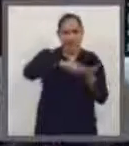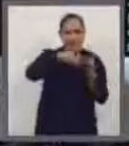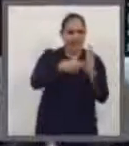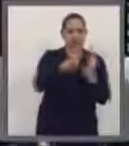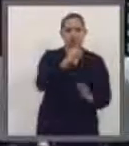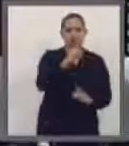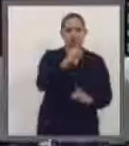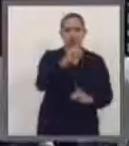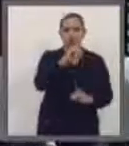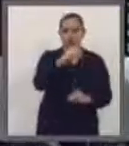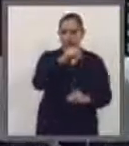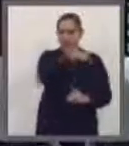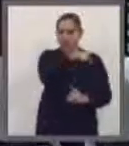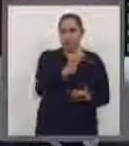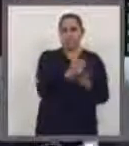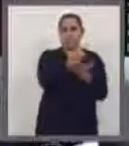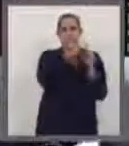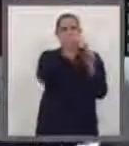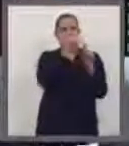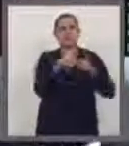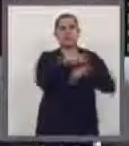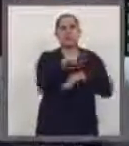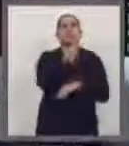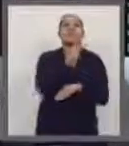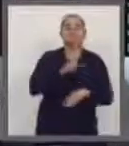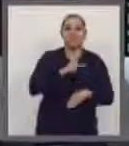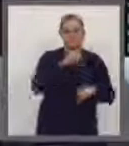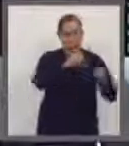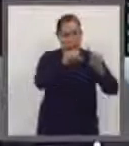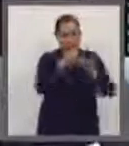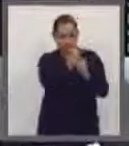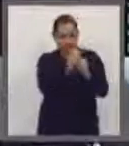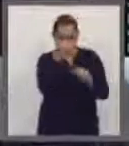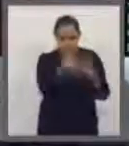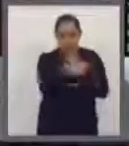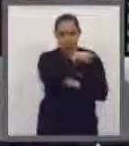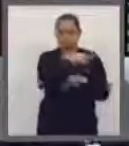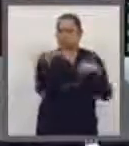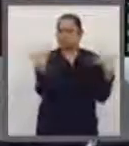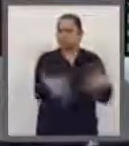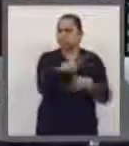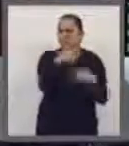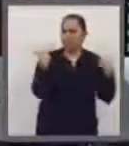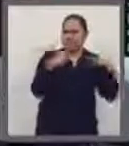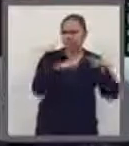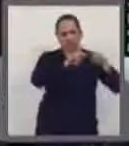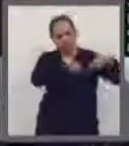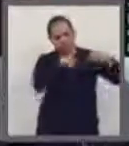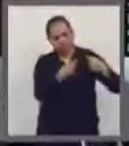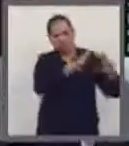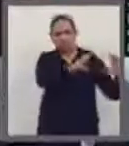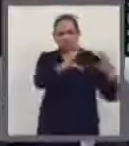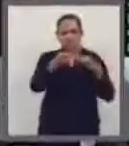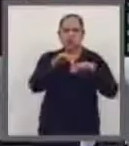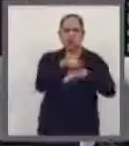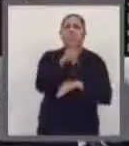nacional de ingeniería petrolera y maestro de generaciones que ayudó a levantar la industria en este país las